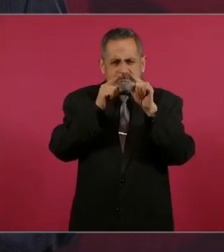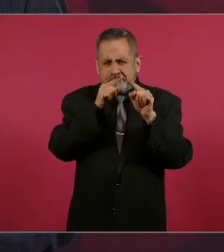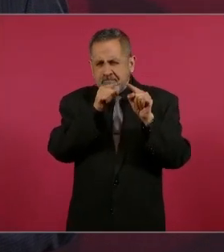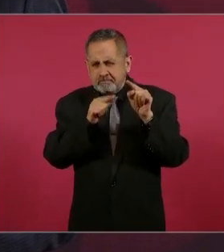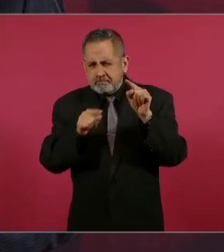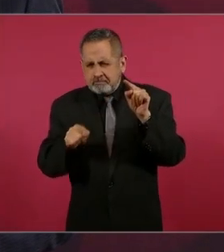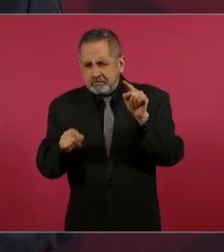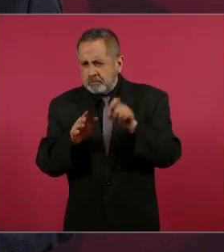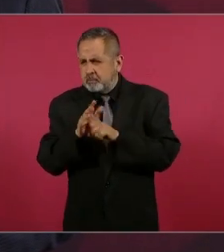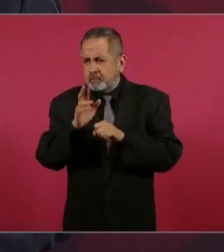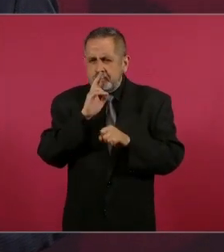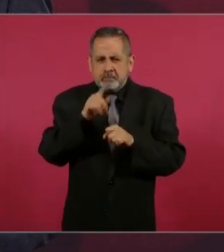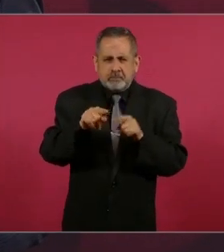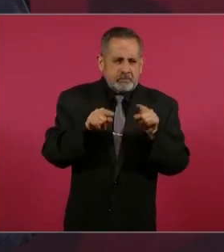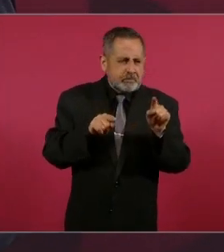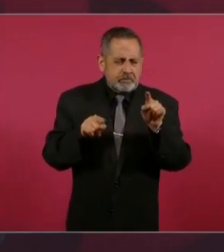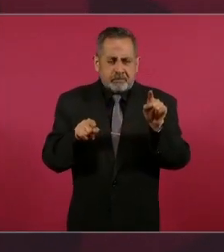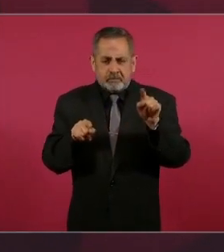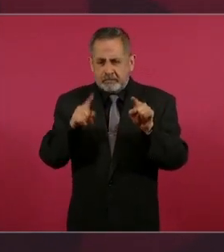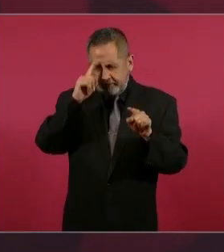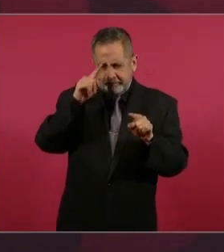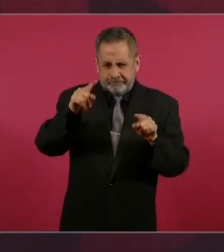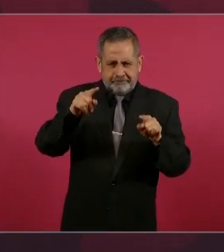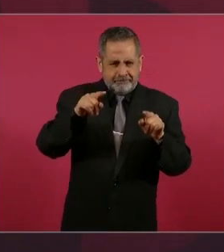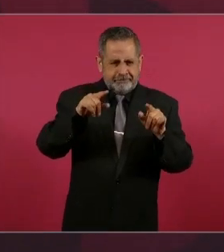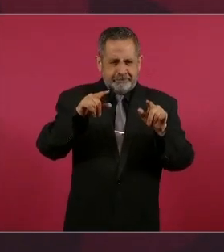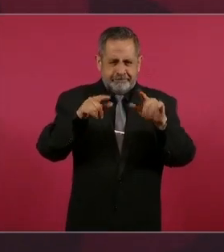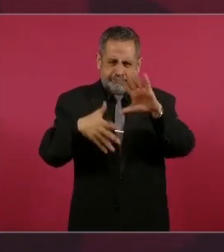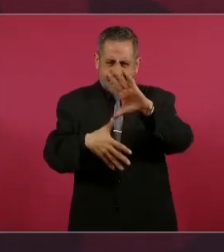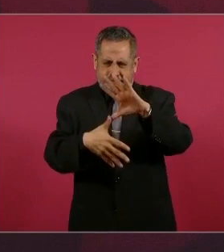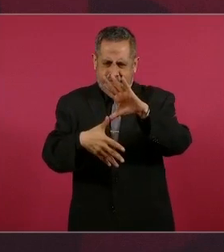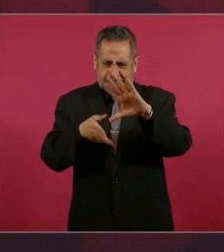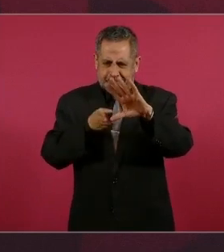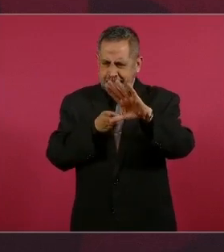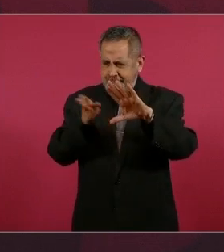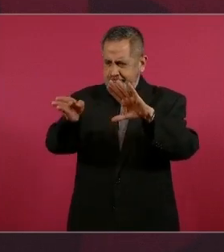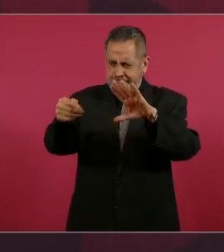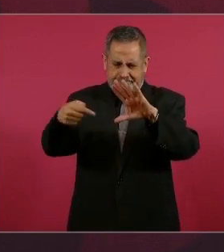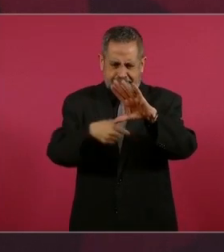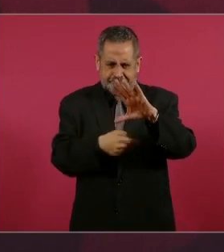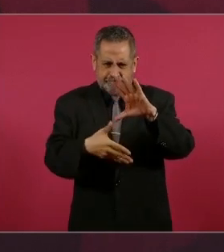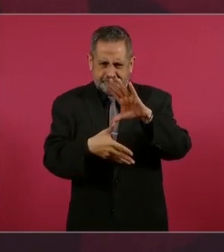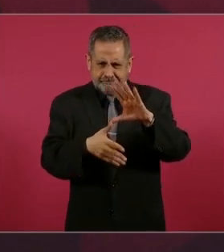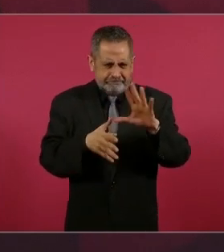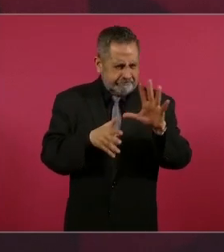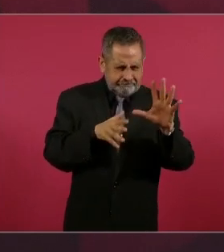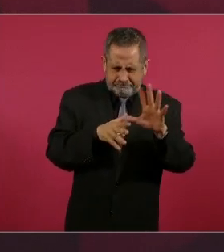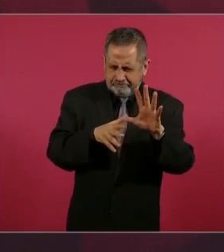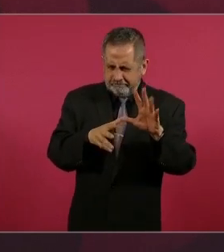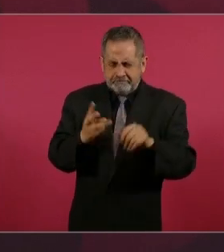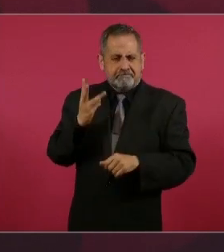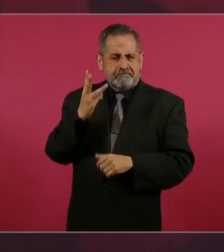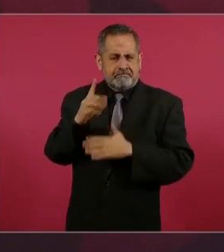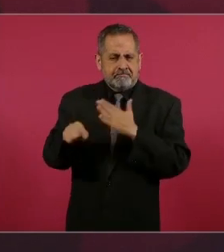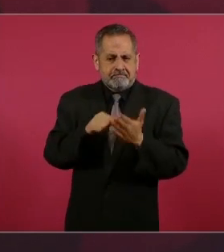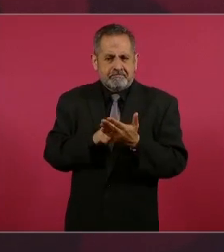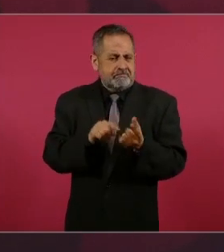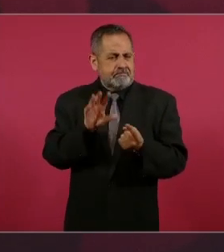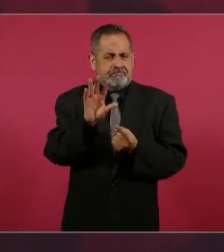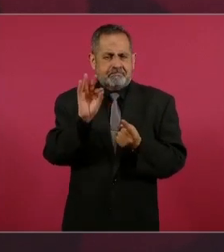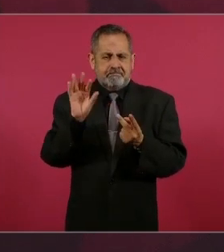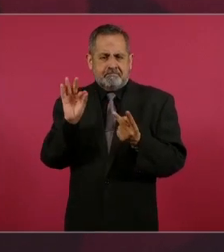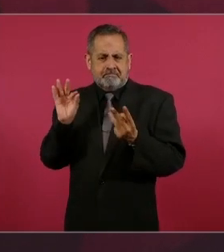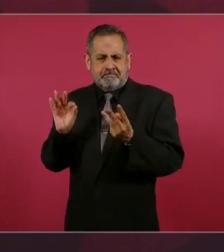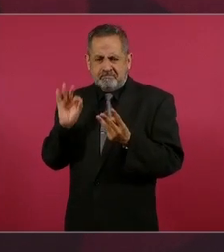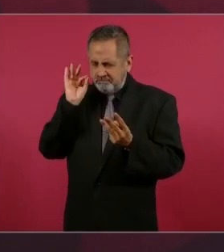regiones, pasos para unir el Pacífico con el Atlántico, y llegó a la conclusión que eran tres los